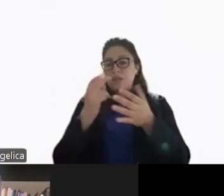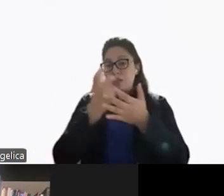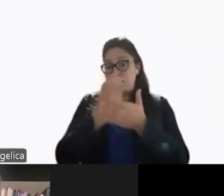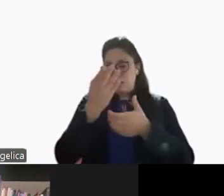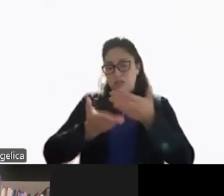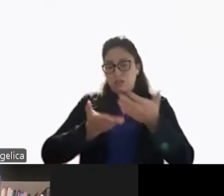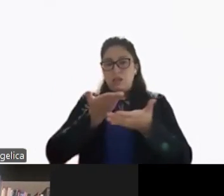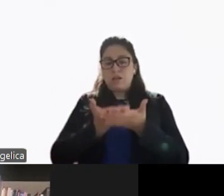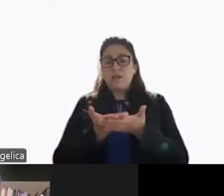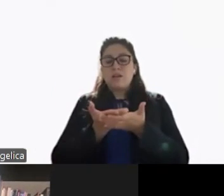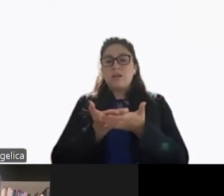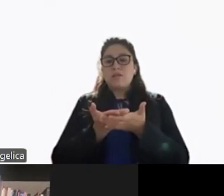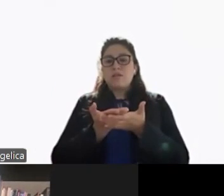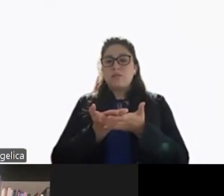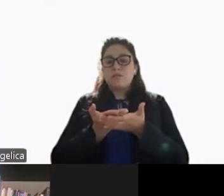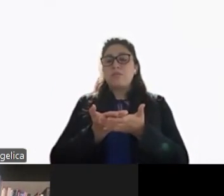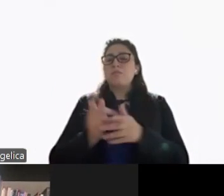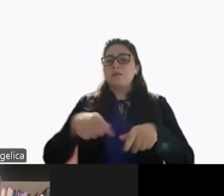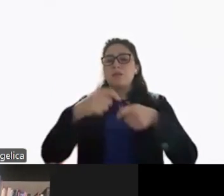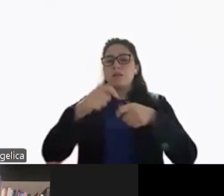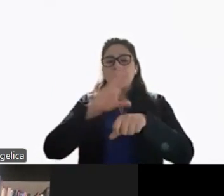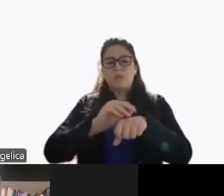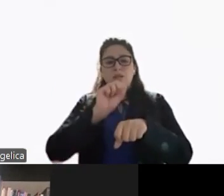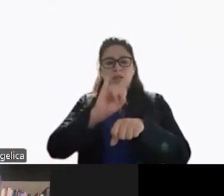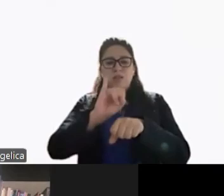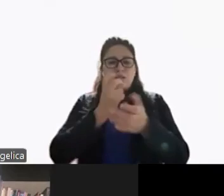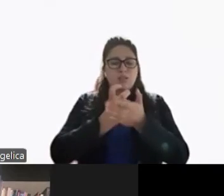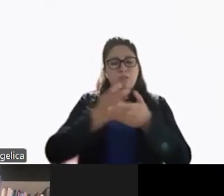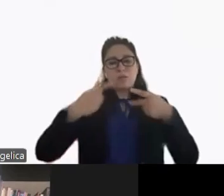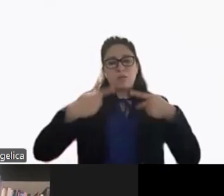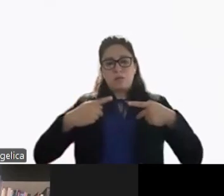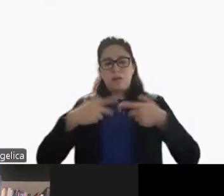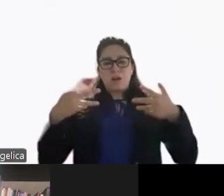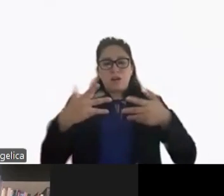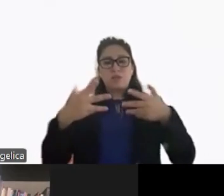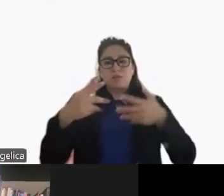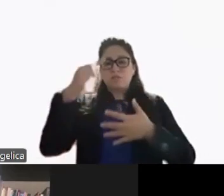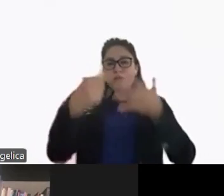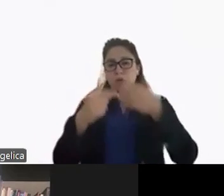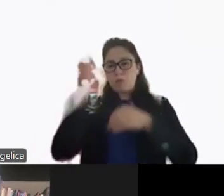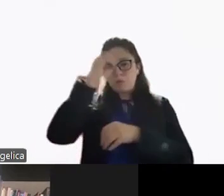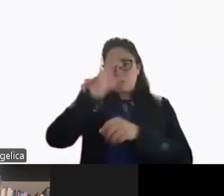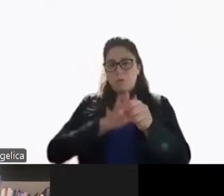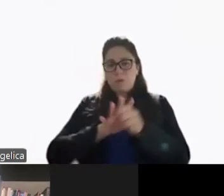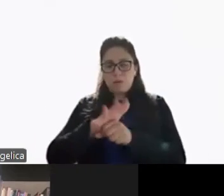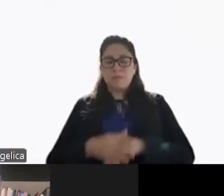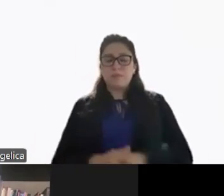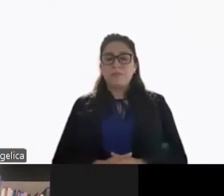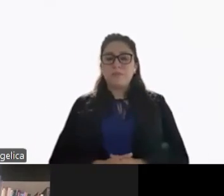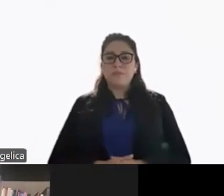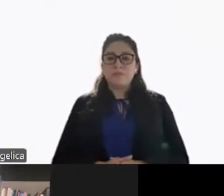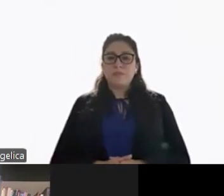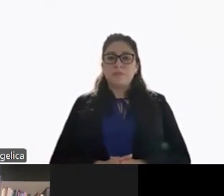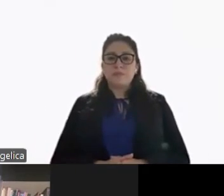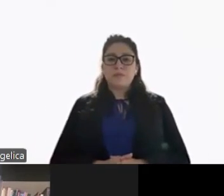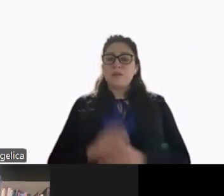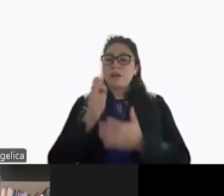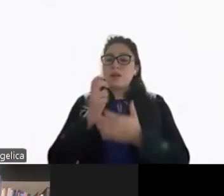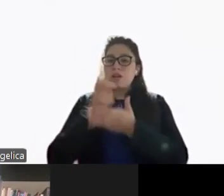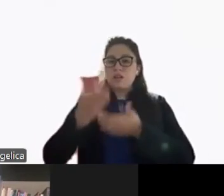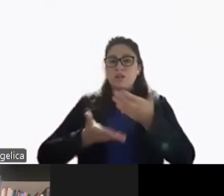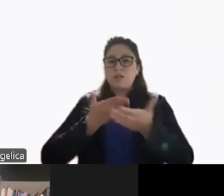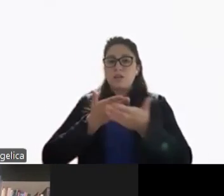puesto a consideración propone la aprobación de la iniciativa planteada en atención a las siguientes consideraciones. La iniciativa da cumplimiento a los